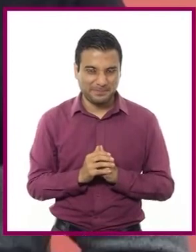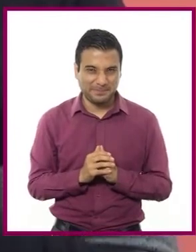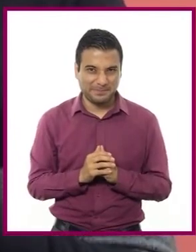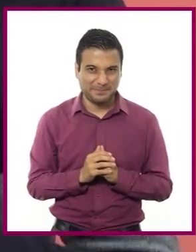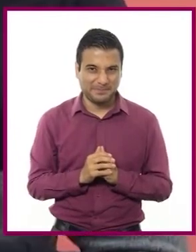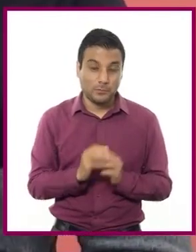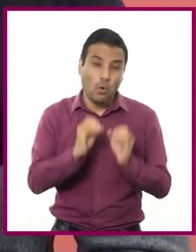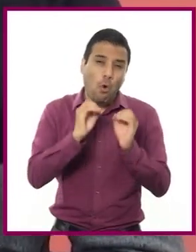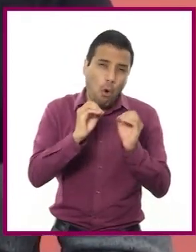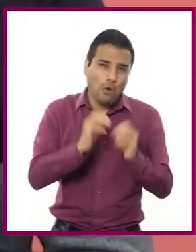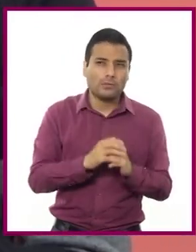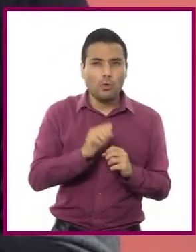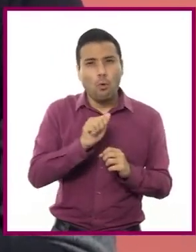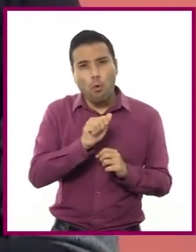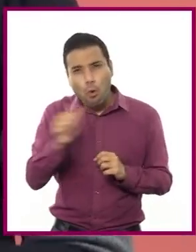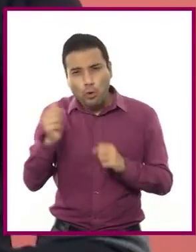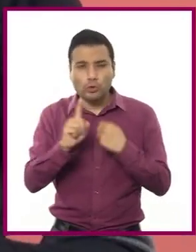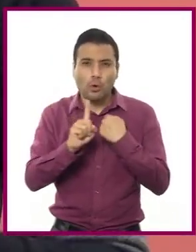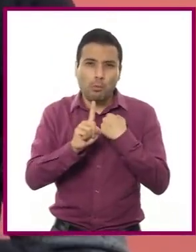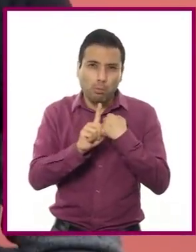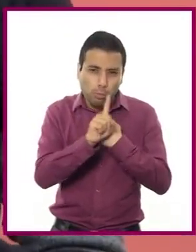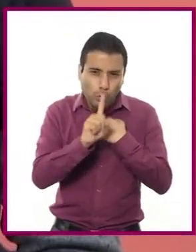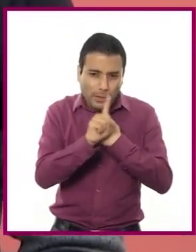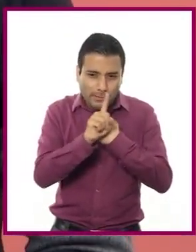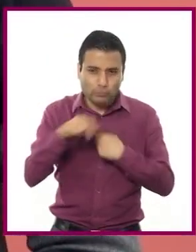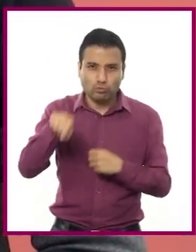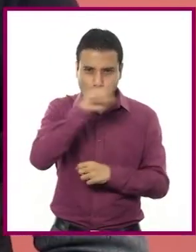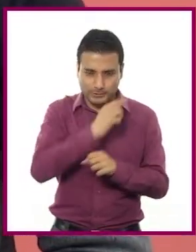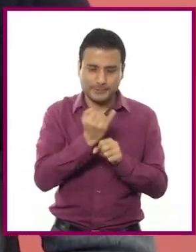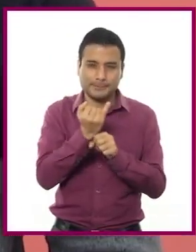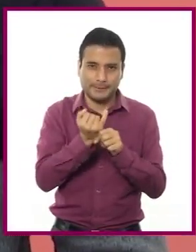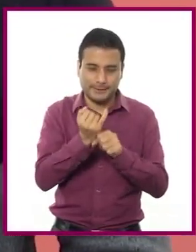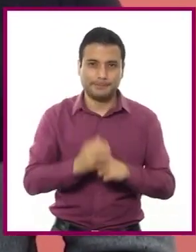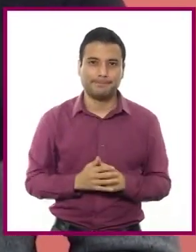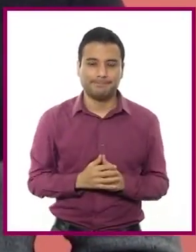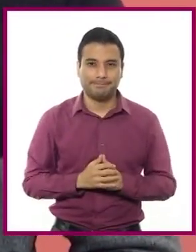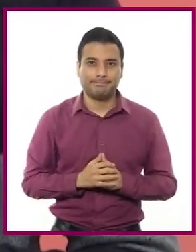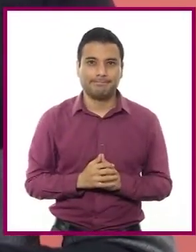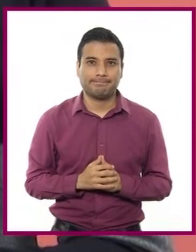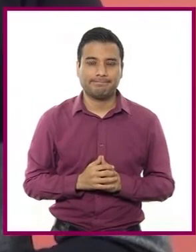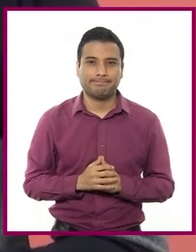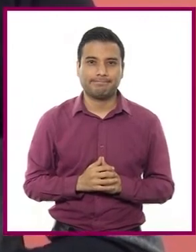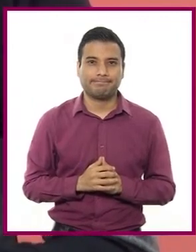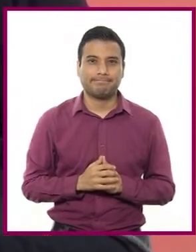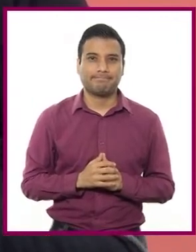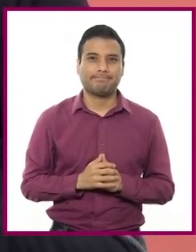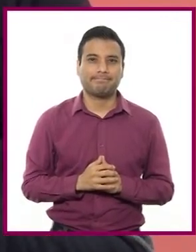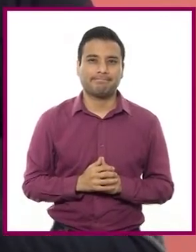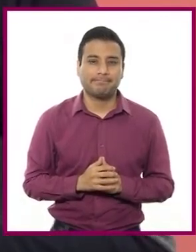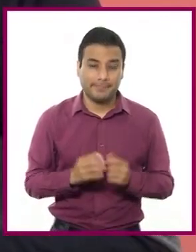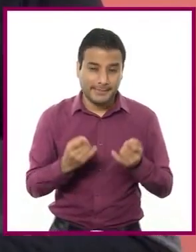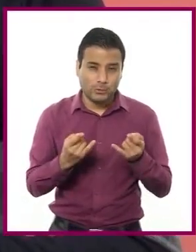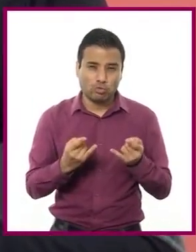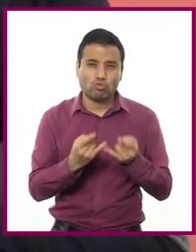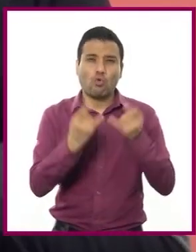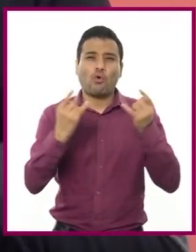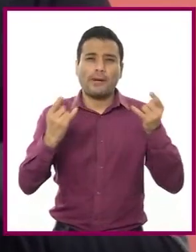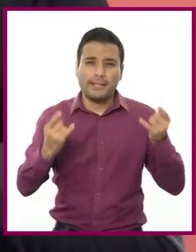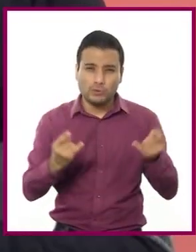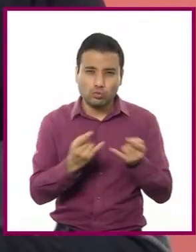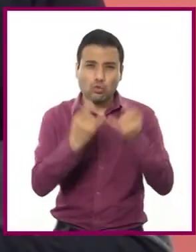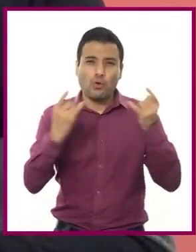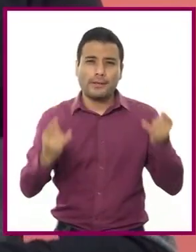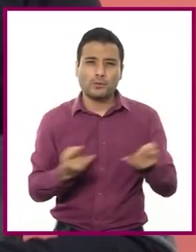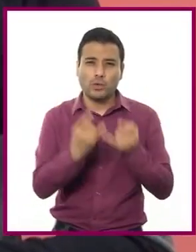otros que identifiquen en el contexto en el que se desenvuelven. A lo largo de la historia, los problemas sociales han